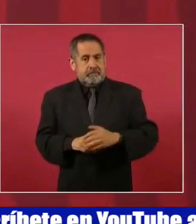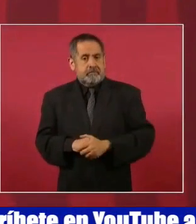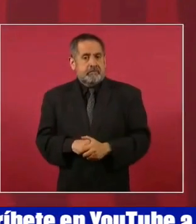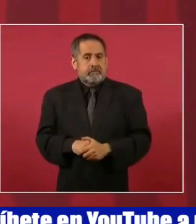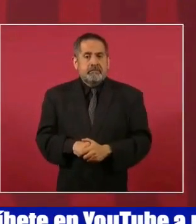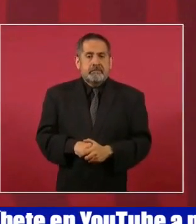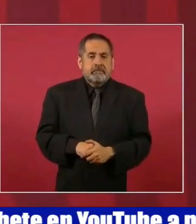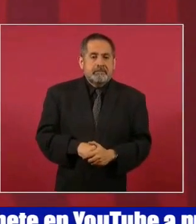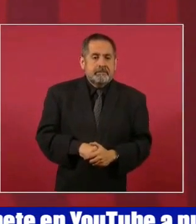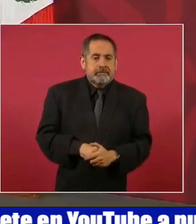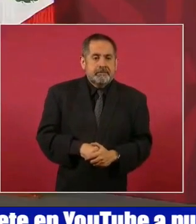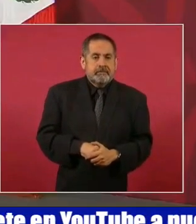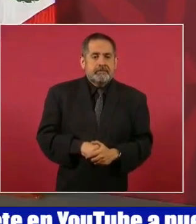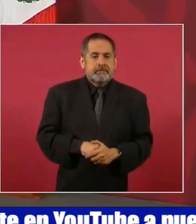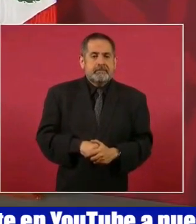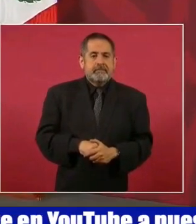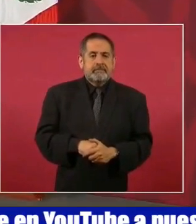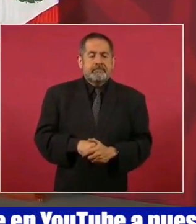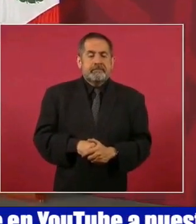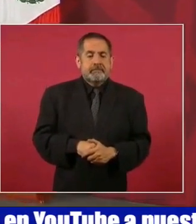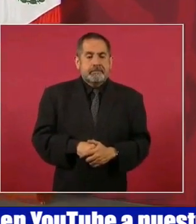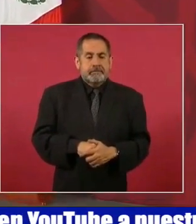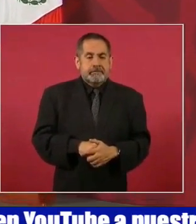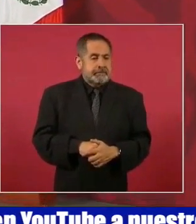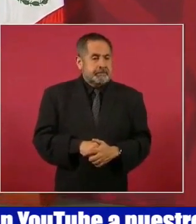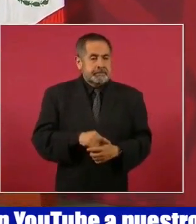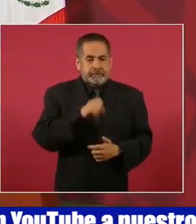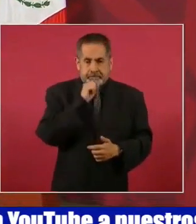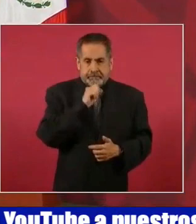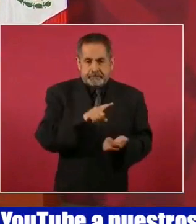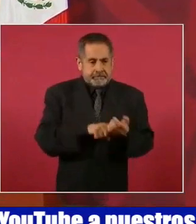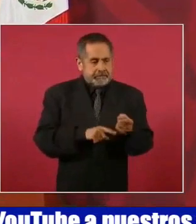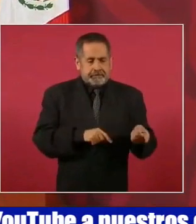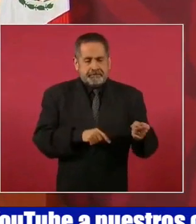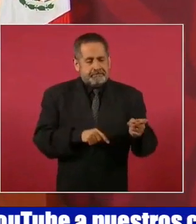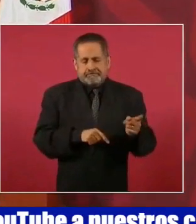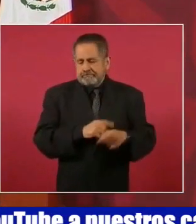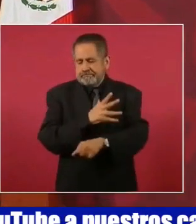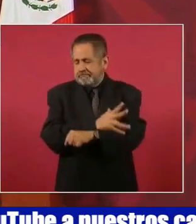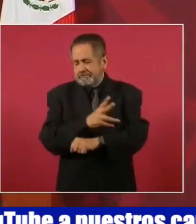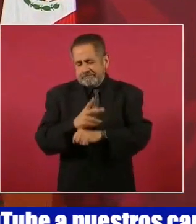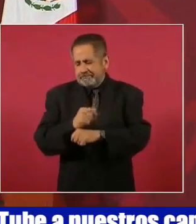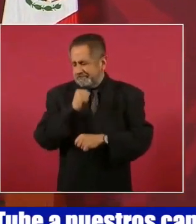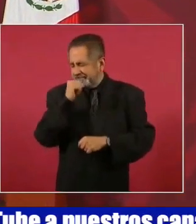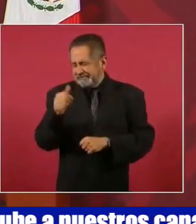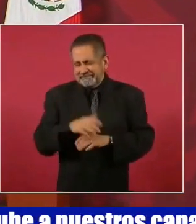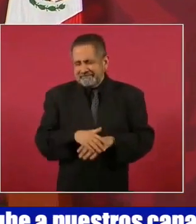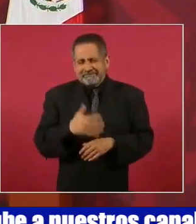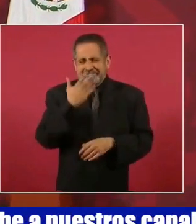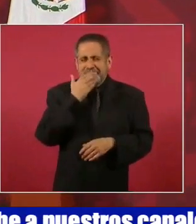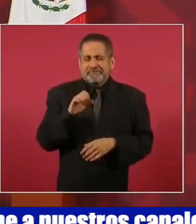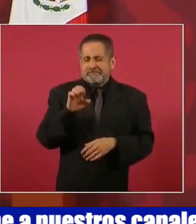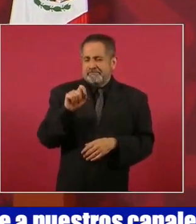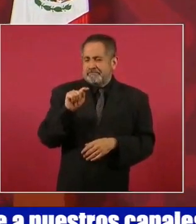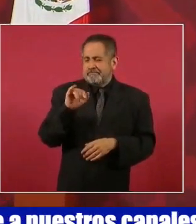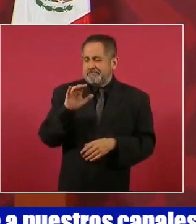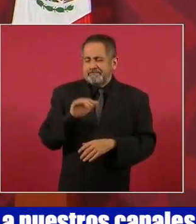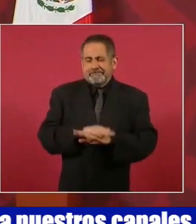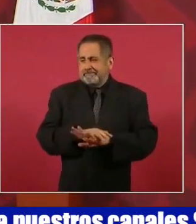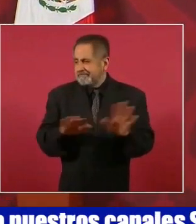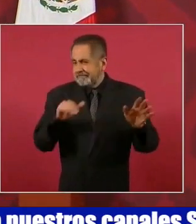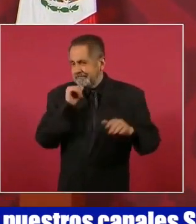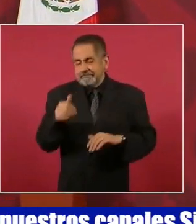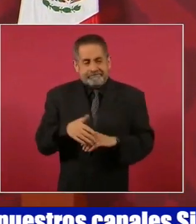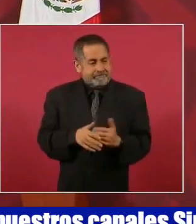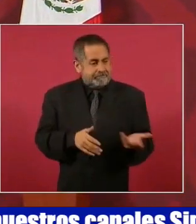como Calderón ya han sido castigados, que el pueblo ya los juzgó, que es gente que está ya manchada, que